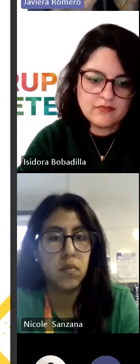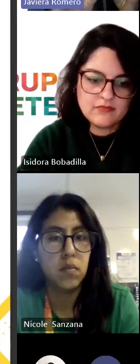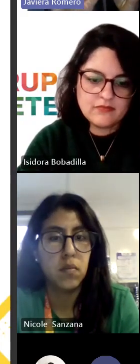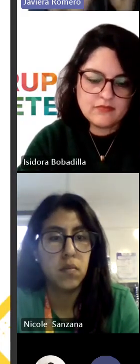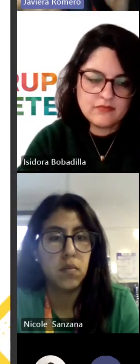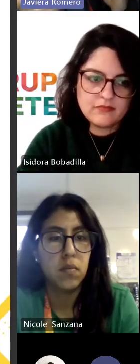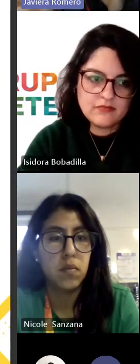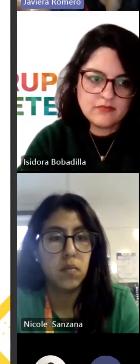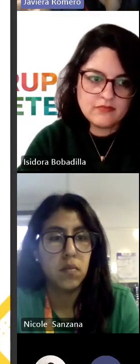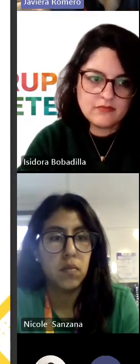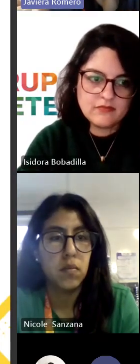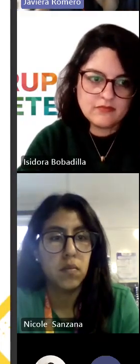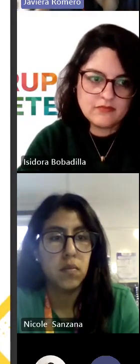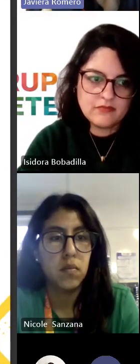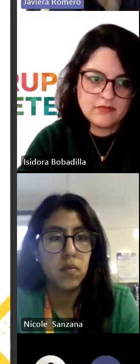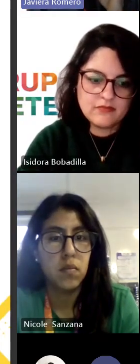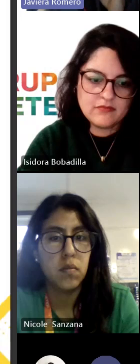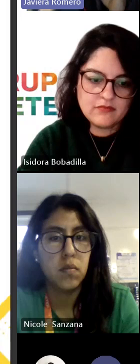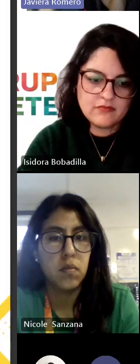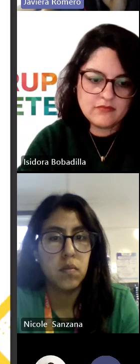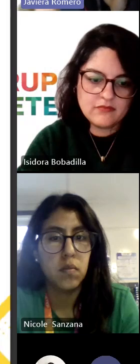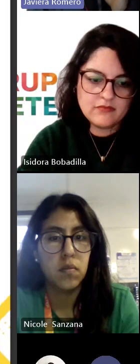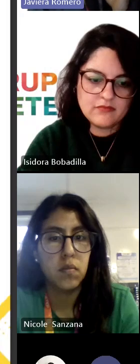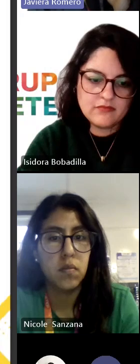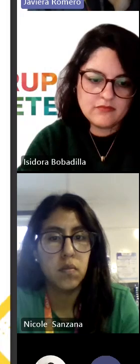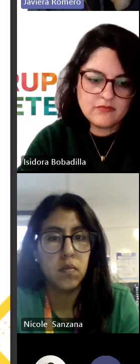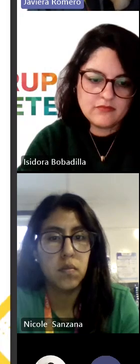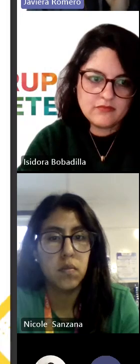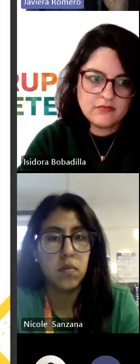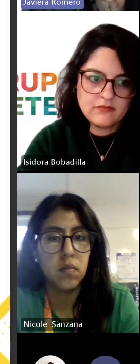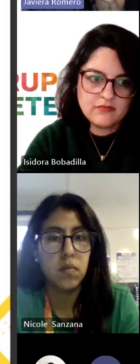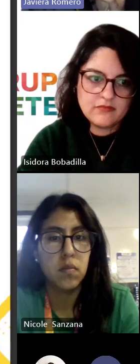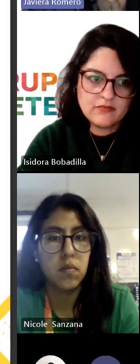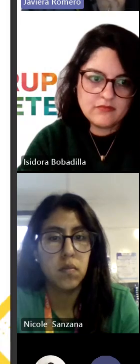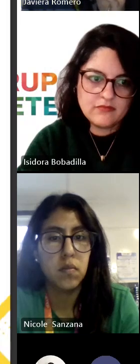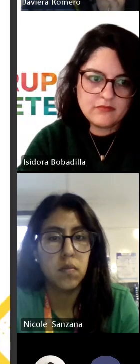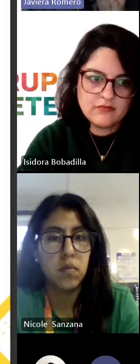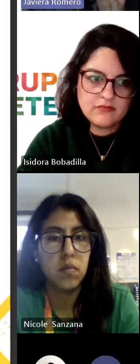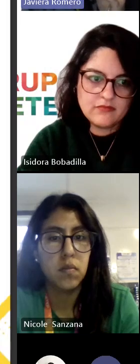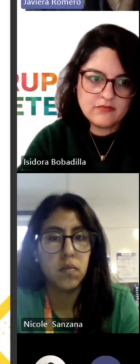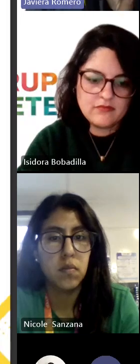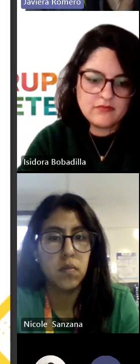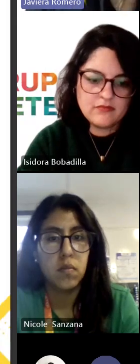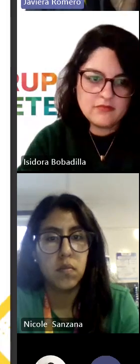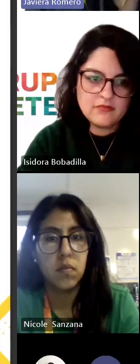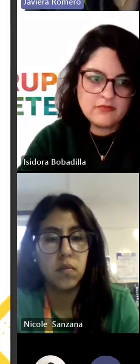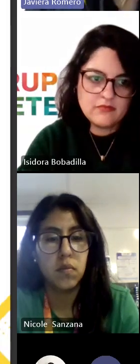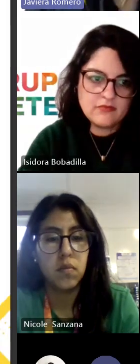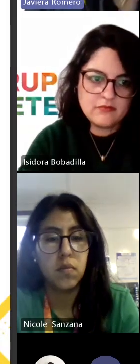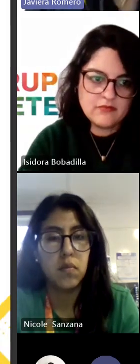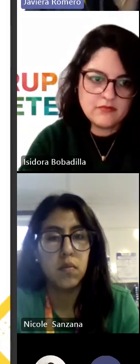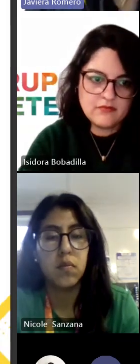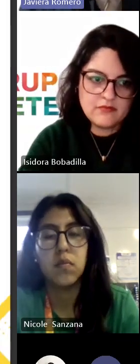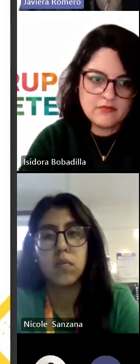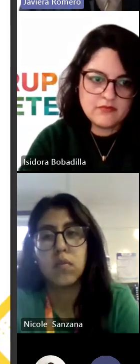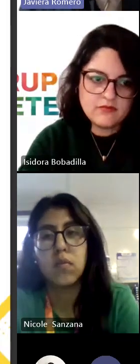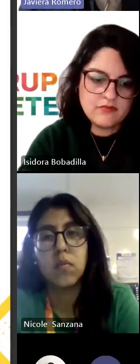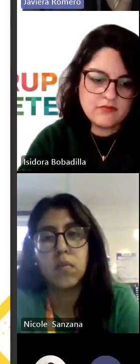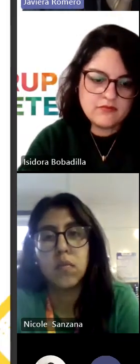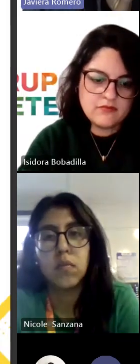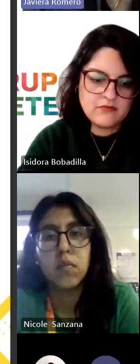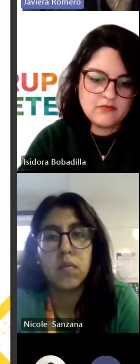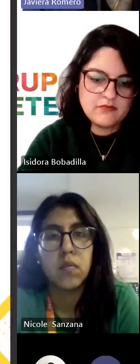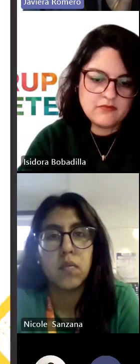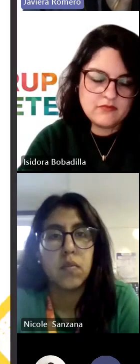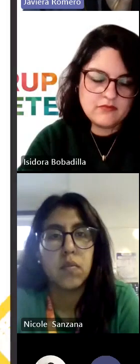lugar que el niño, niña o adolescente busca modos para quitar. ¿De qué manera? Por ejemplo, puede buscar en internet